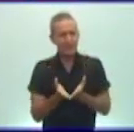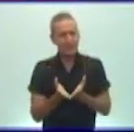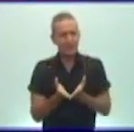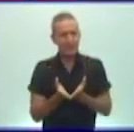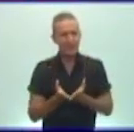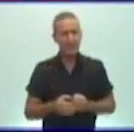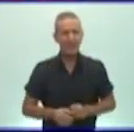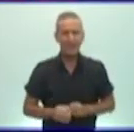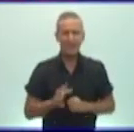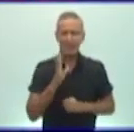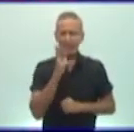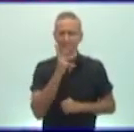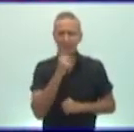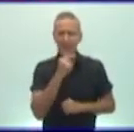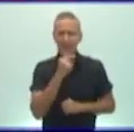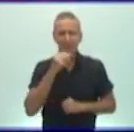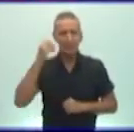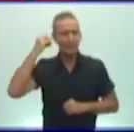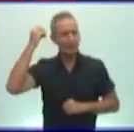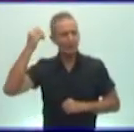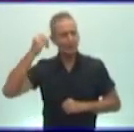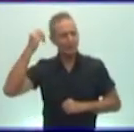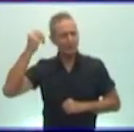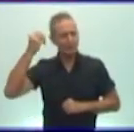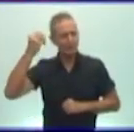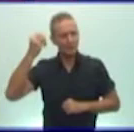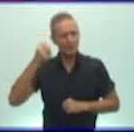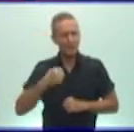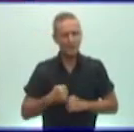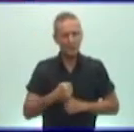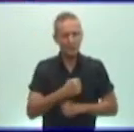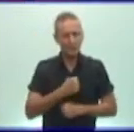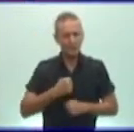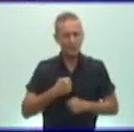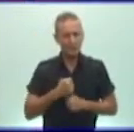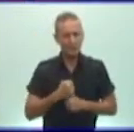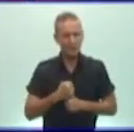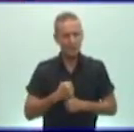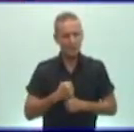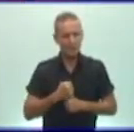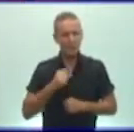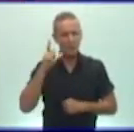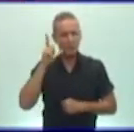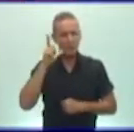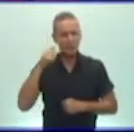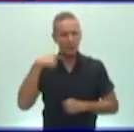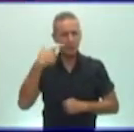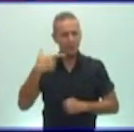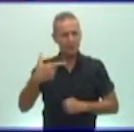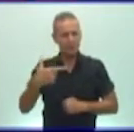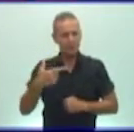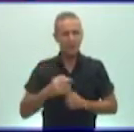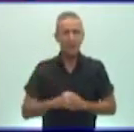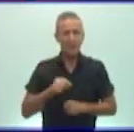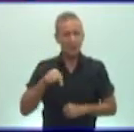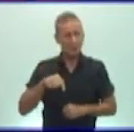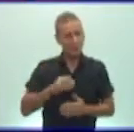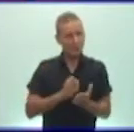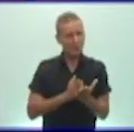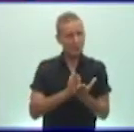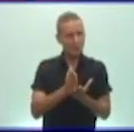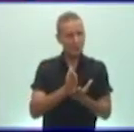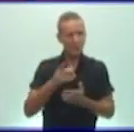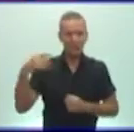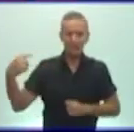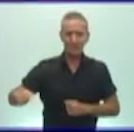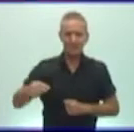y a embellecer nuestro pensamiento con el uso adecuado del lenguaje. Hoy continuaremos